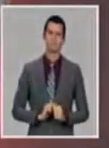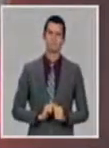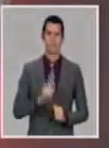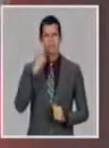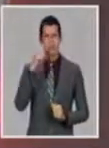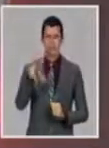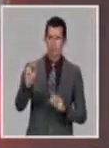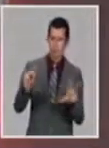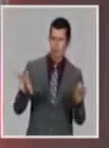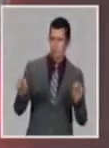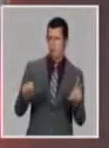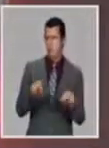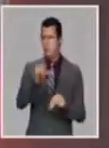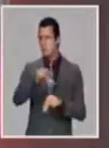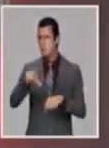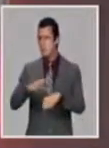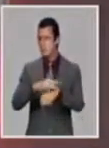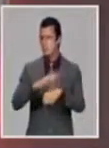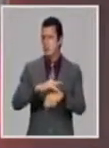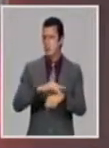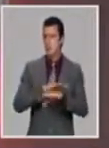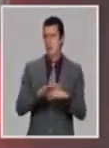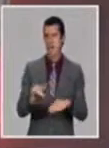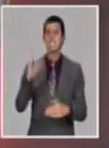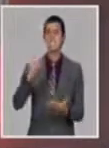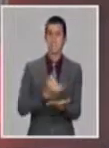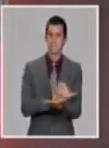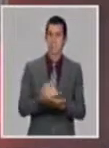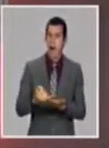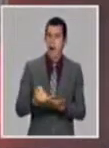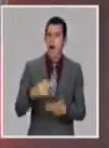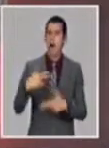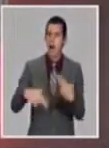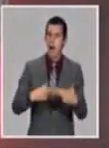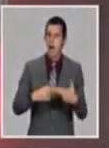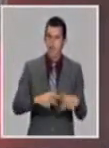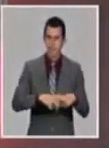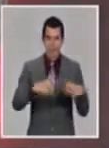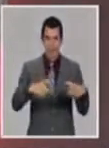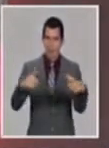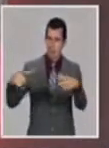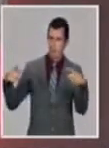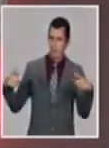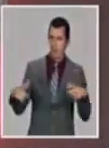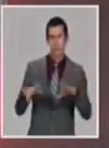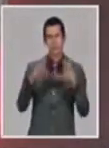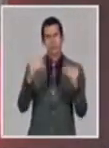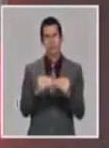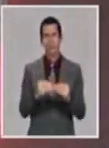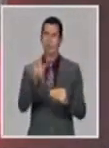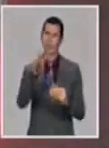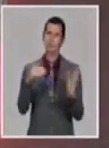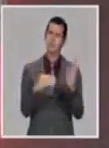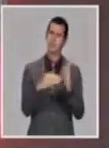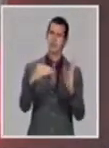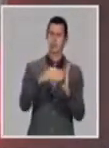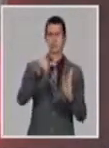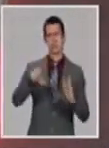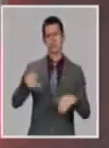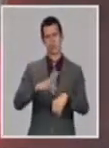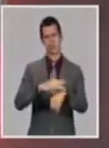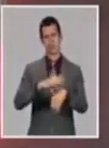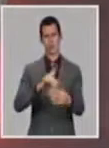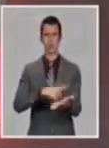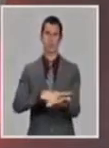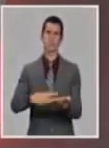casos de COVID aumentaron por sexta semana consecutiva, con más de 4 millones de nuevos contagios reportados la semana